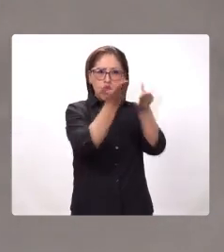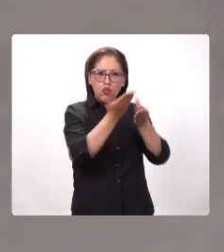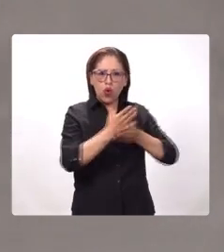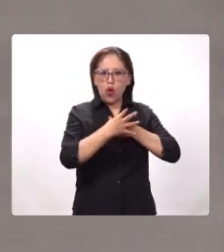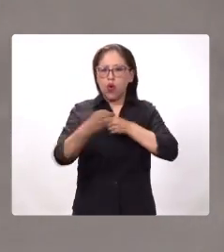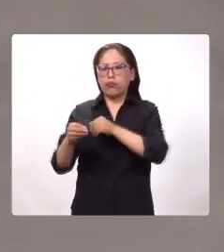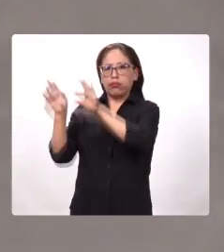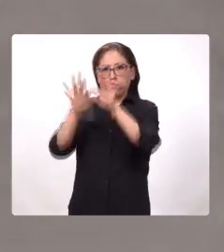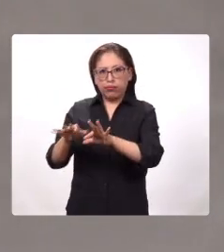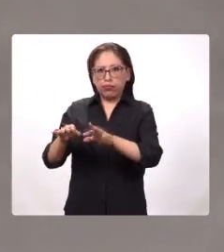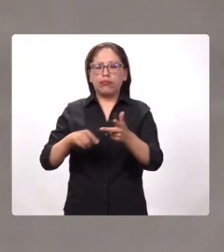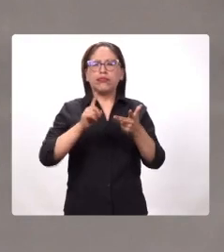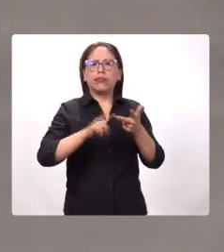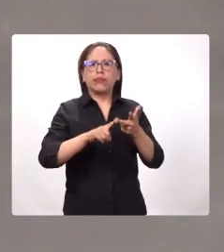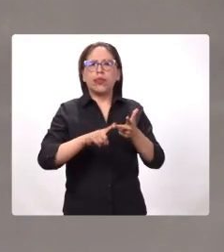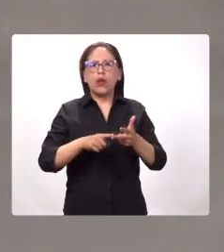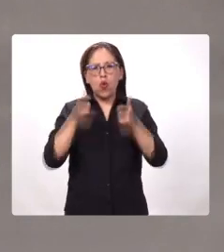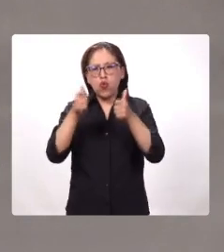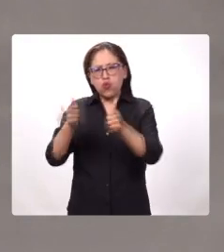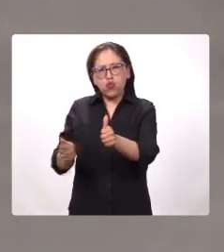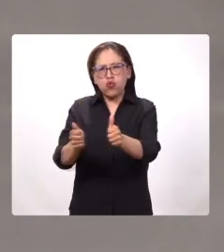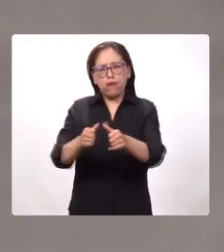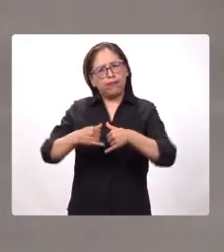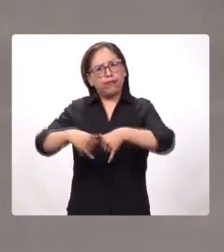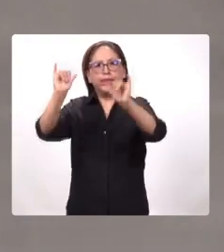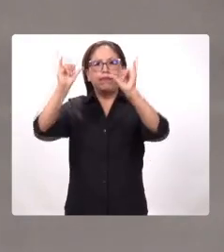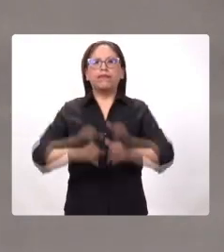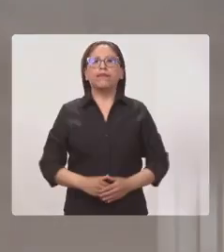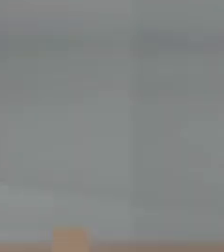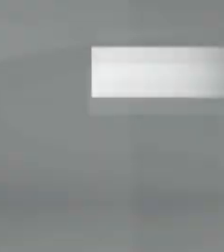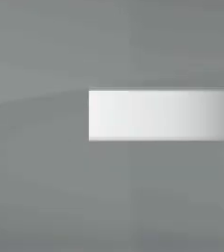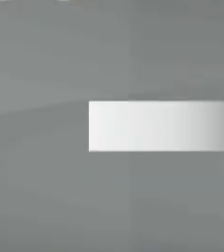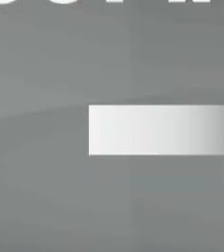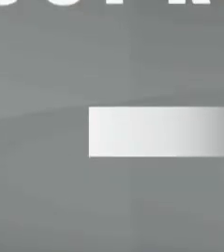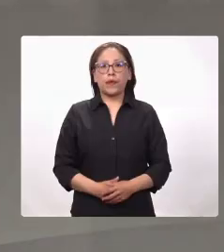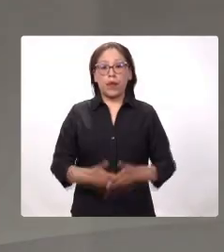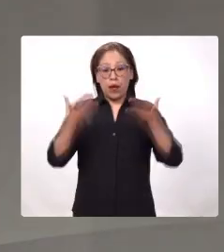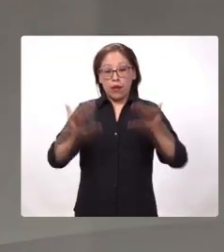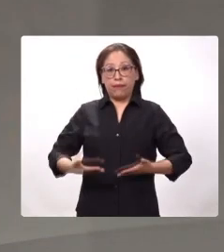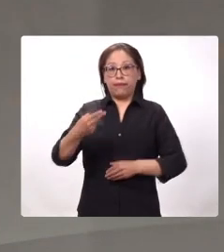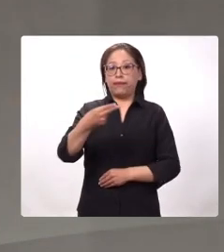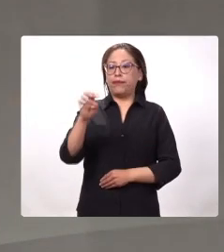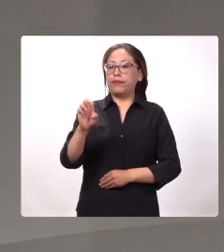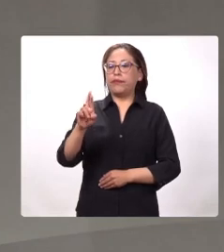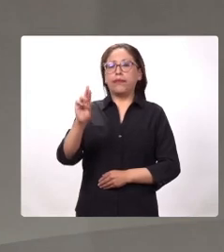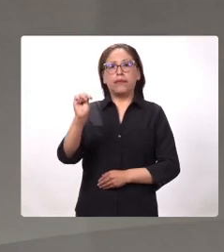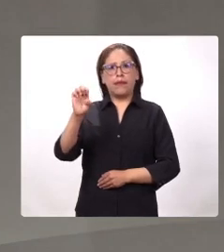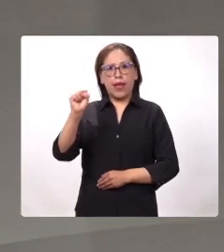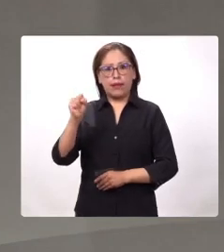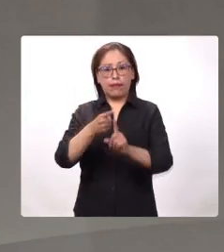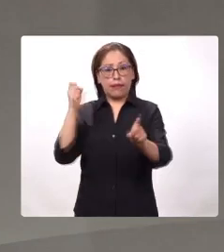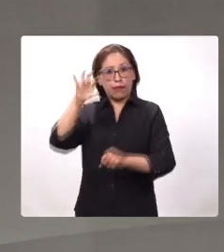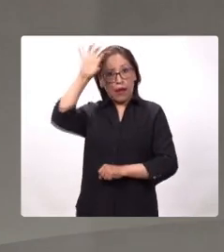el expediente digital y control social permanente. Soy Hermes Flores